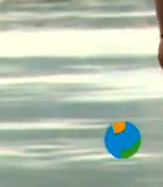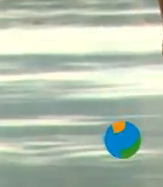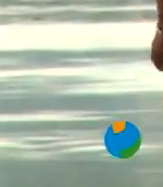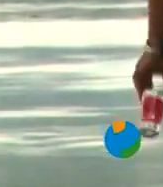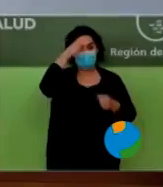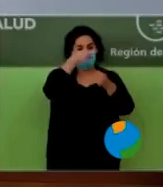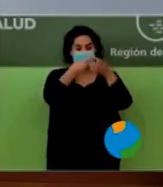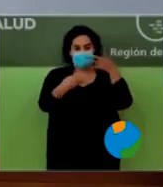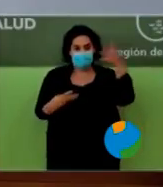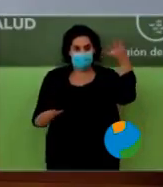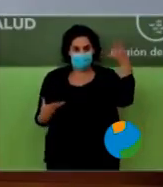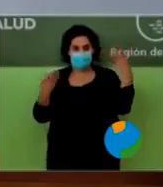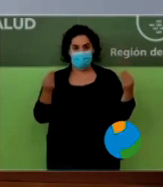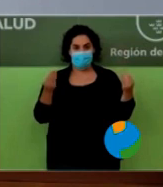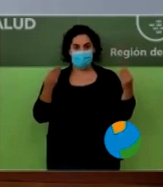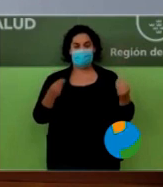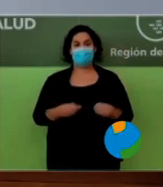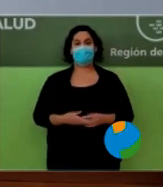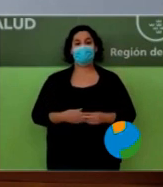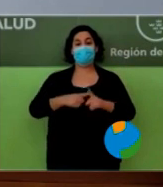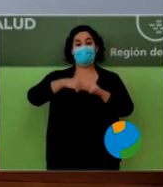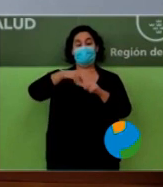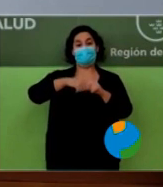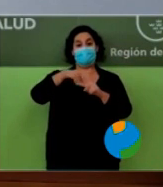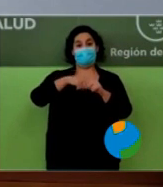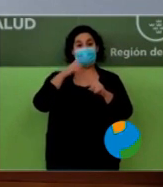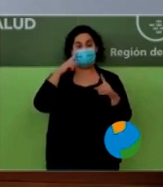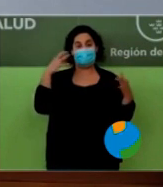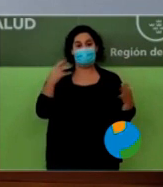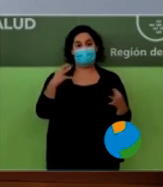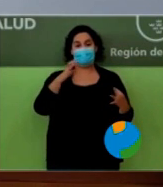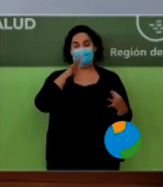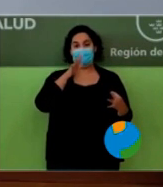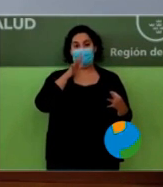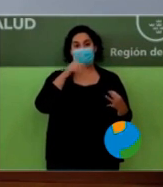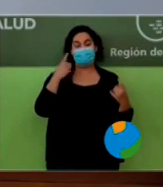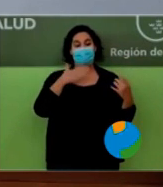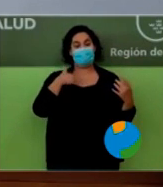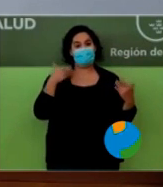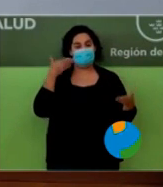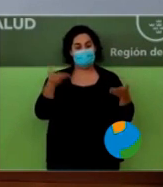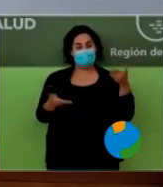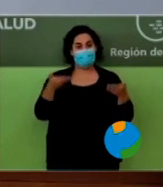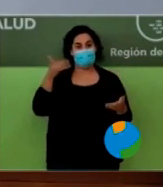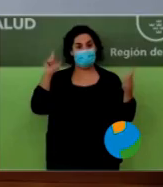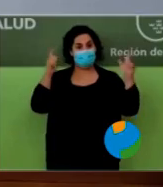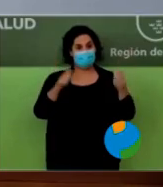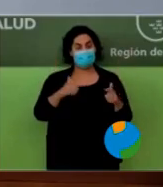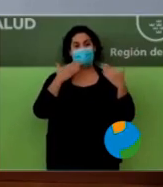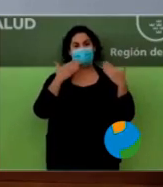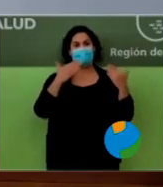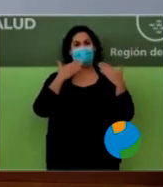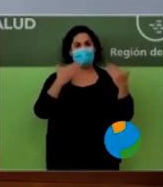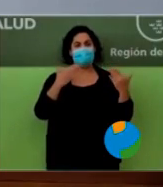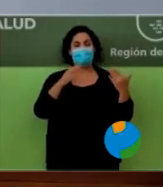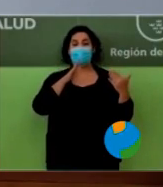sistema sanitario. En cuanto al nivel de riesgo asistencial, comenzamos a notar un lento y gradual descenso de este parámetro gracias al efecto